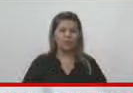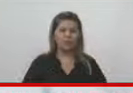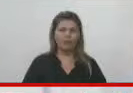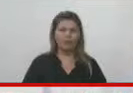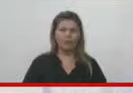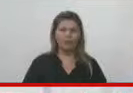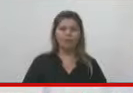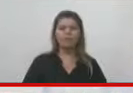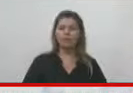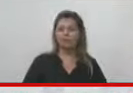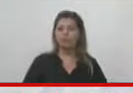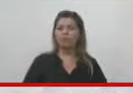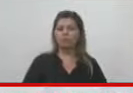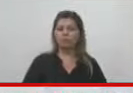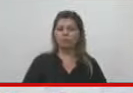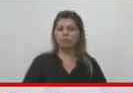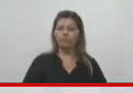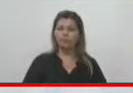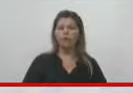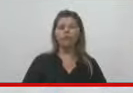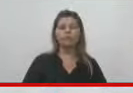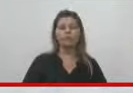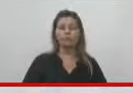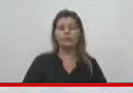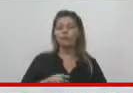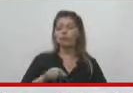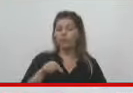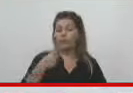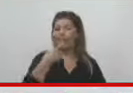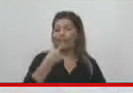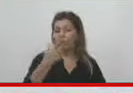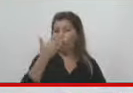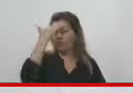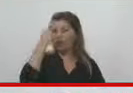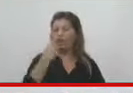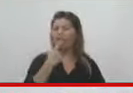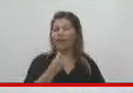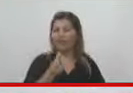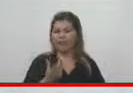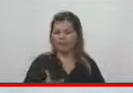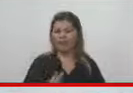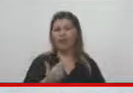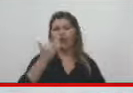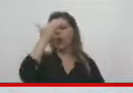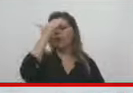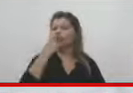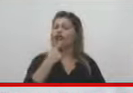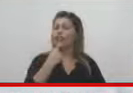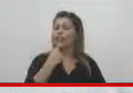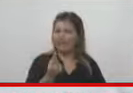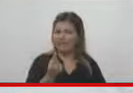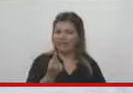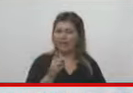Es un acto viciado. Vamos a lo que dice la Constitución. ¿Qué dice la Constitución